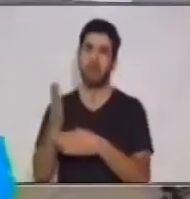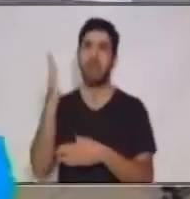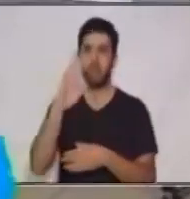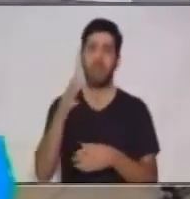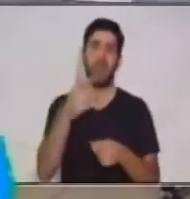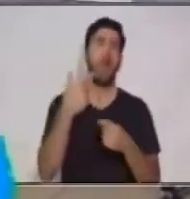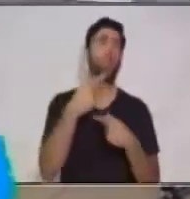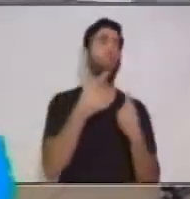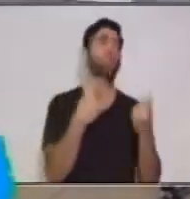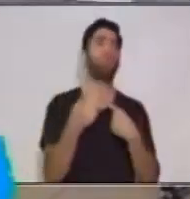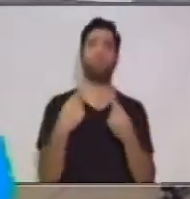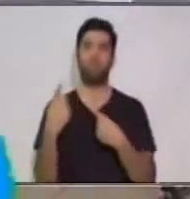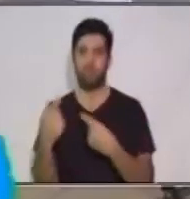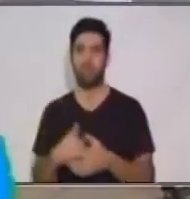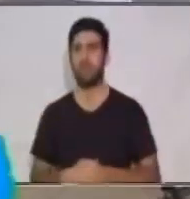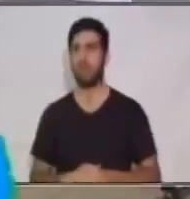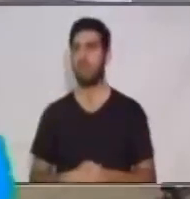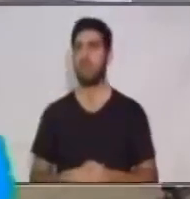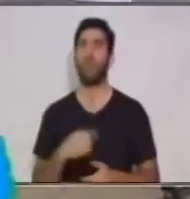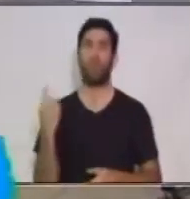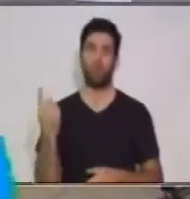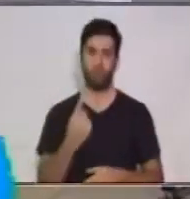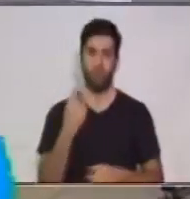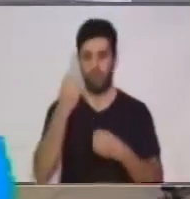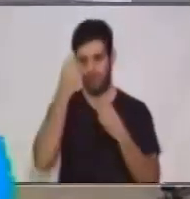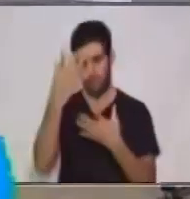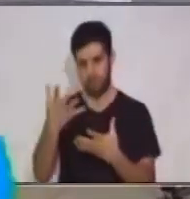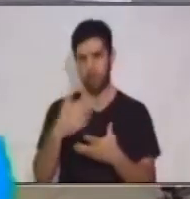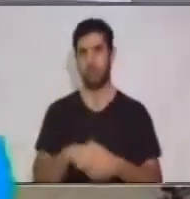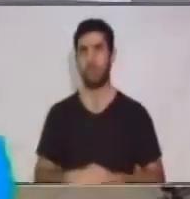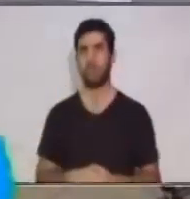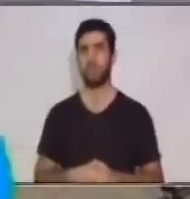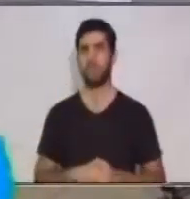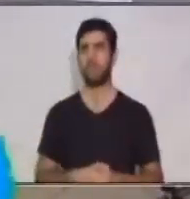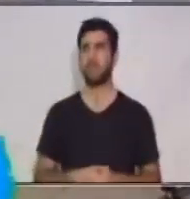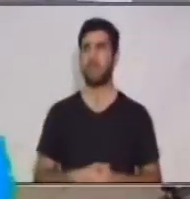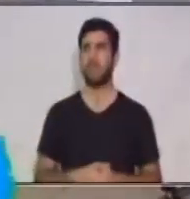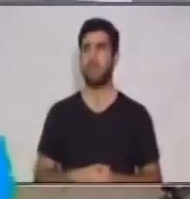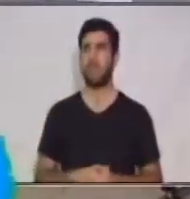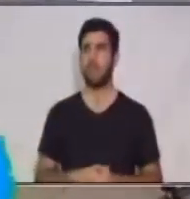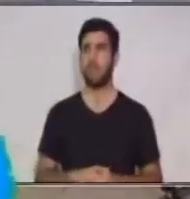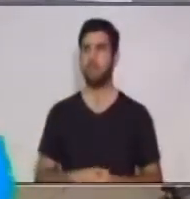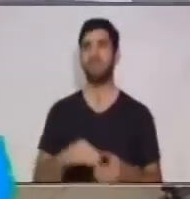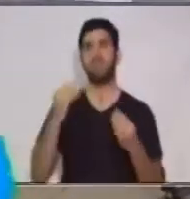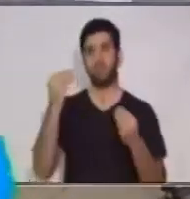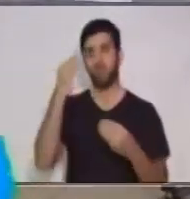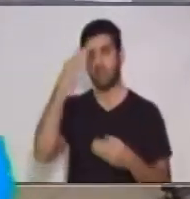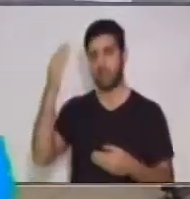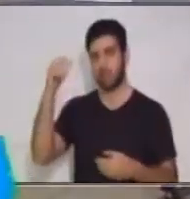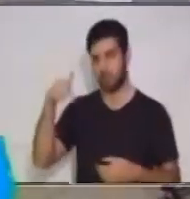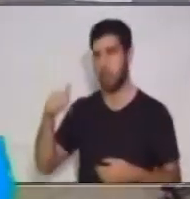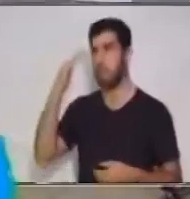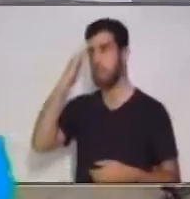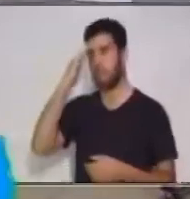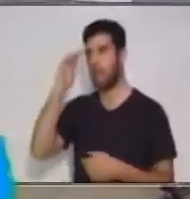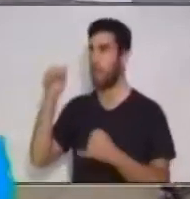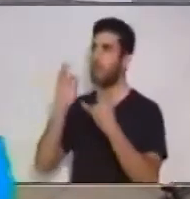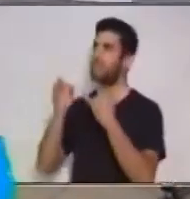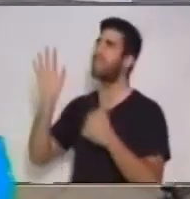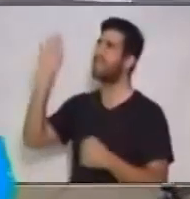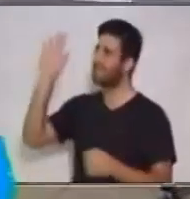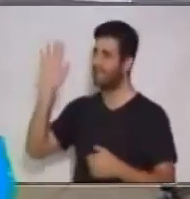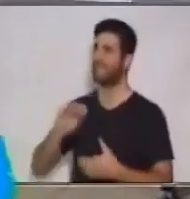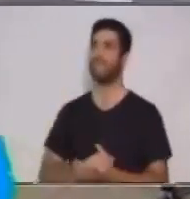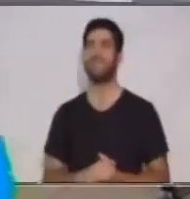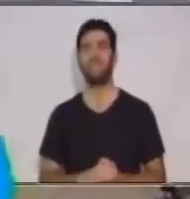transmitir y compartir toda la información que te demos en el programa. Agradecemos a Pablo la interpretación